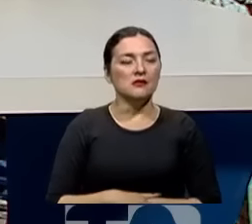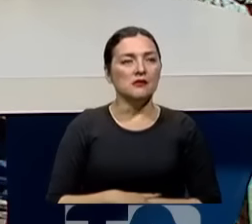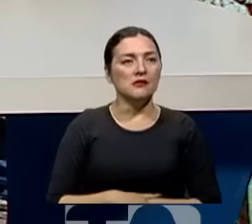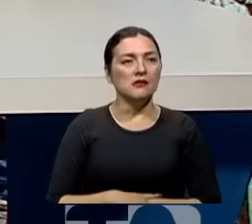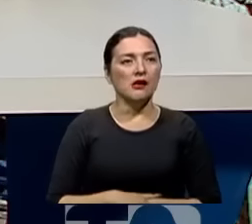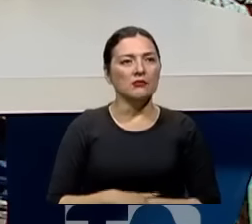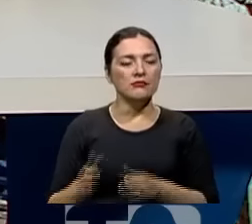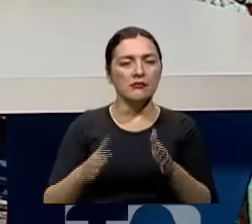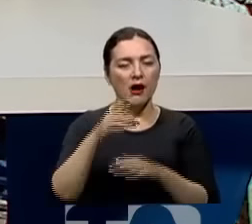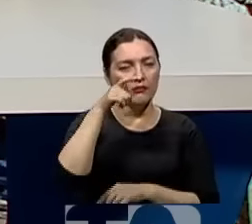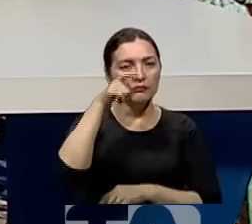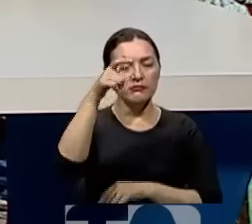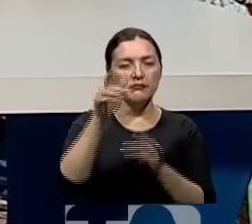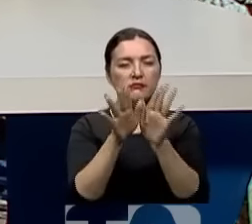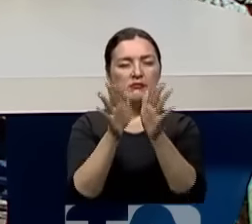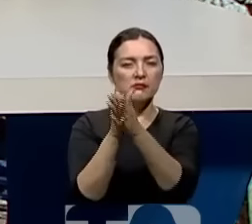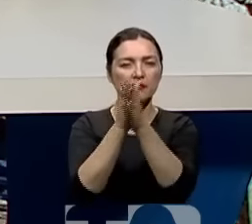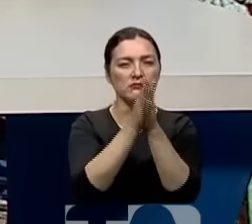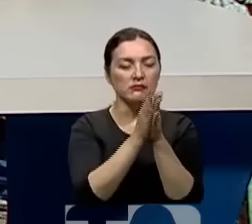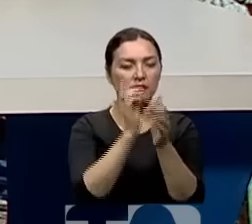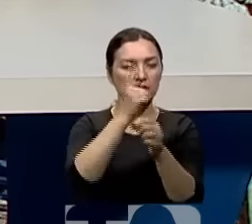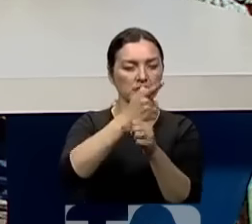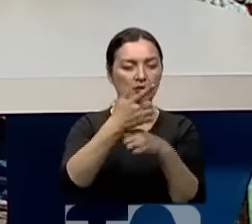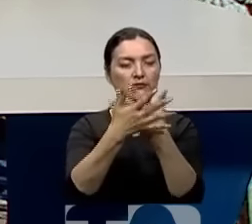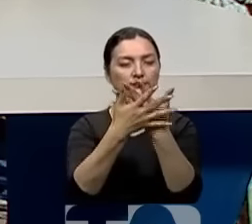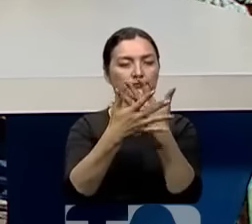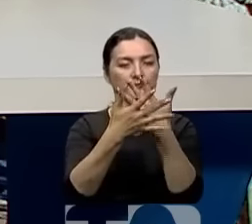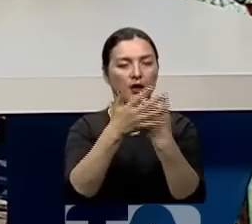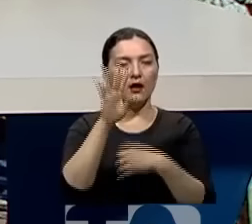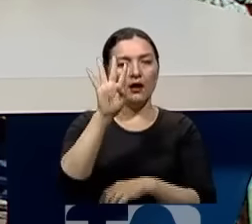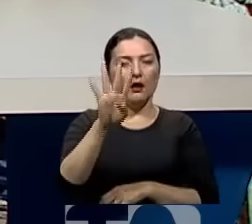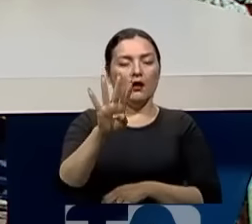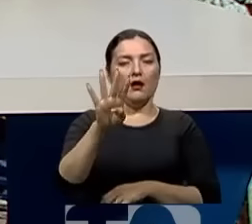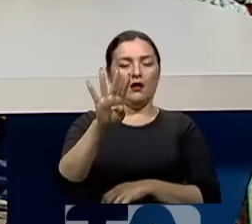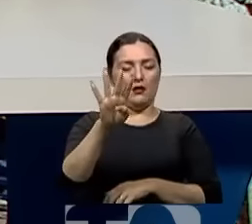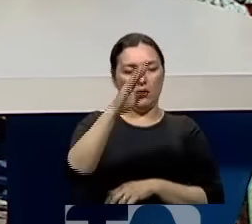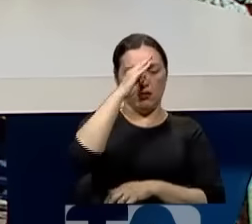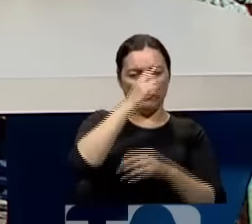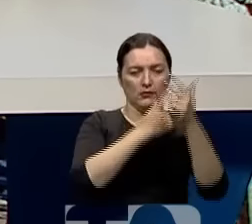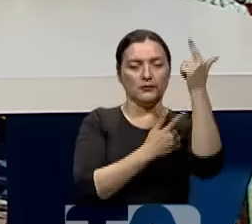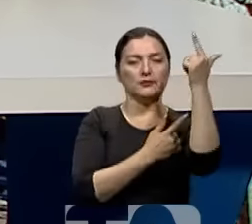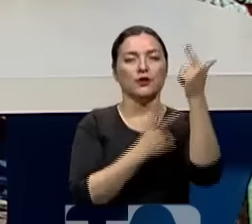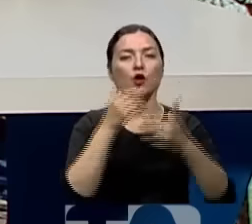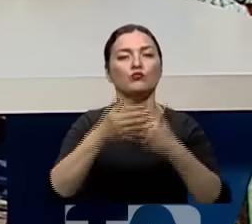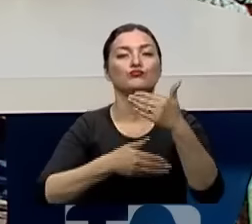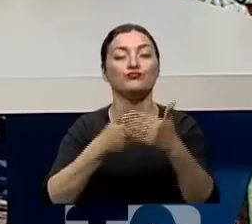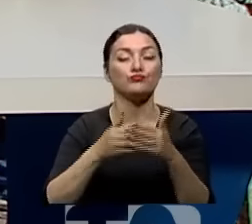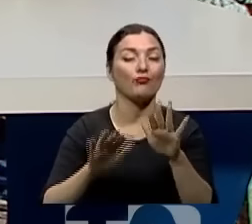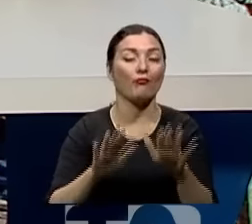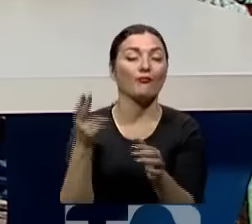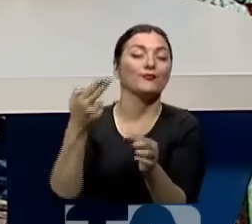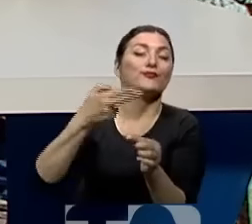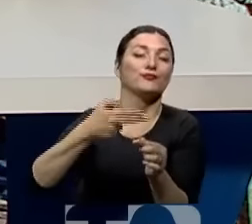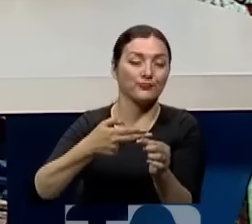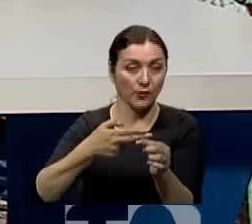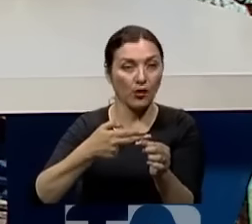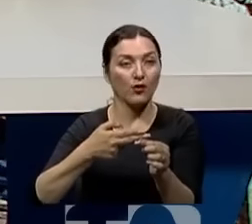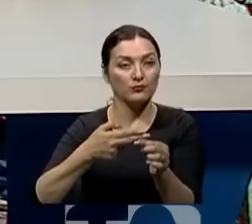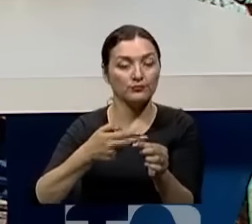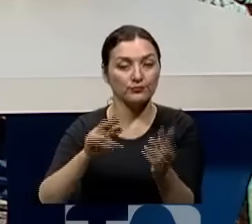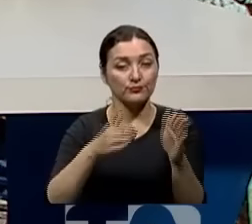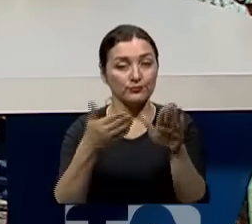La Fiscalía General pidió prisión preventiva para los 4 oficiales del ejército procesados por su presunta participación en